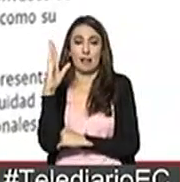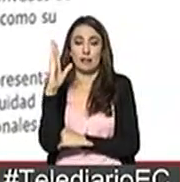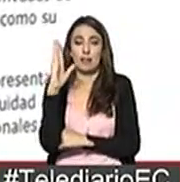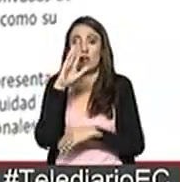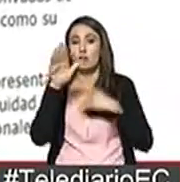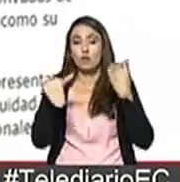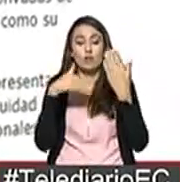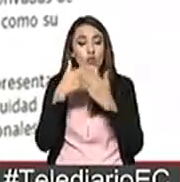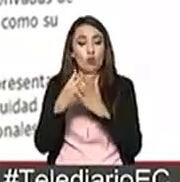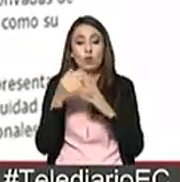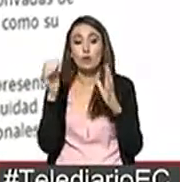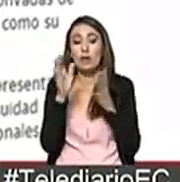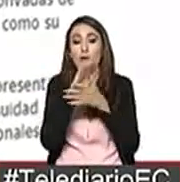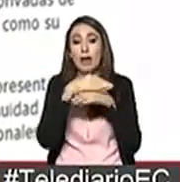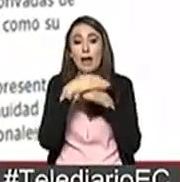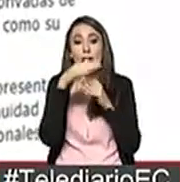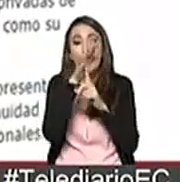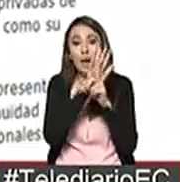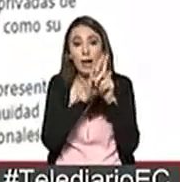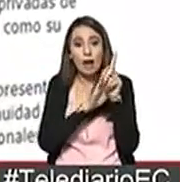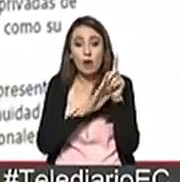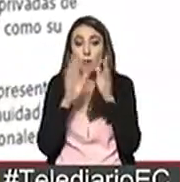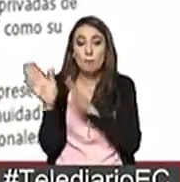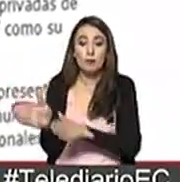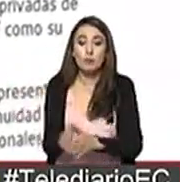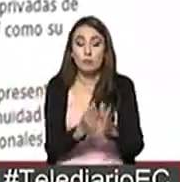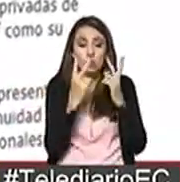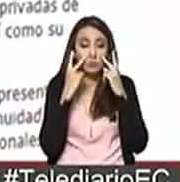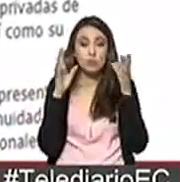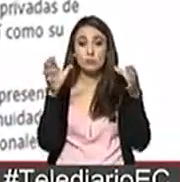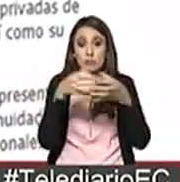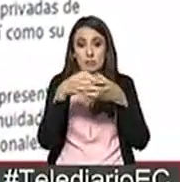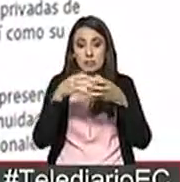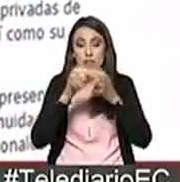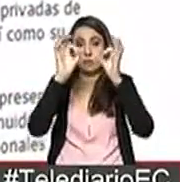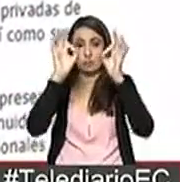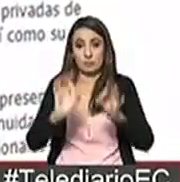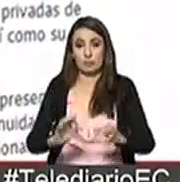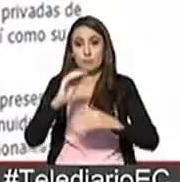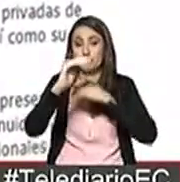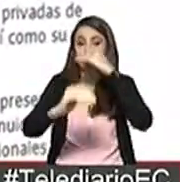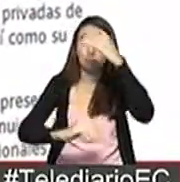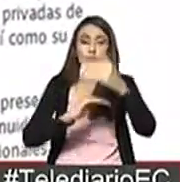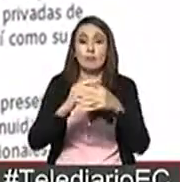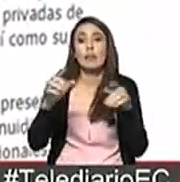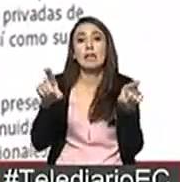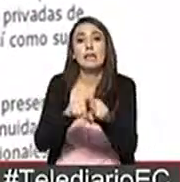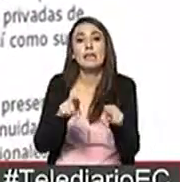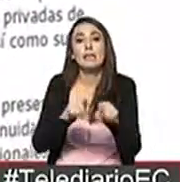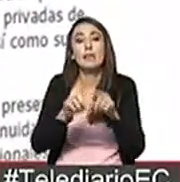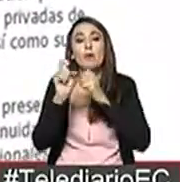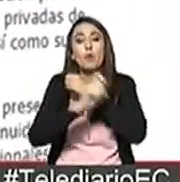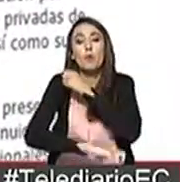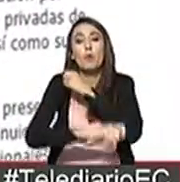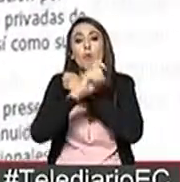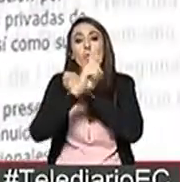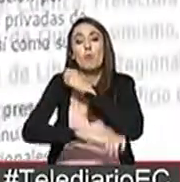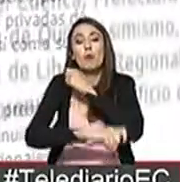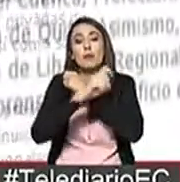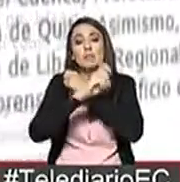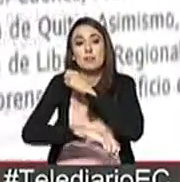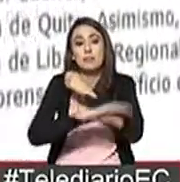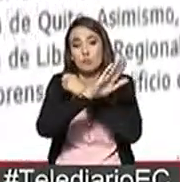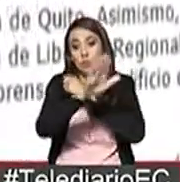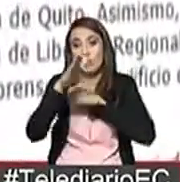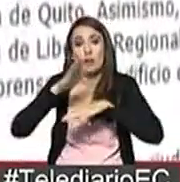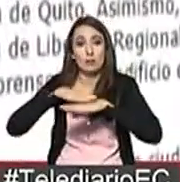tanto las violaciones de derechos humanos como los delitos que se hayan cometido en dicho contexto, así como juzgar y sancionar a los responsables.